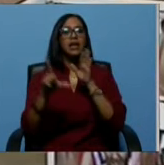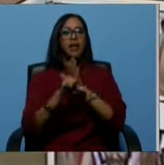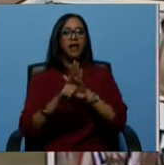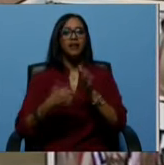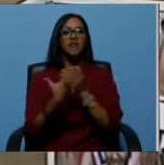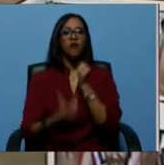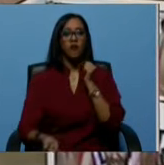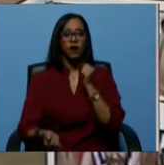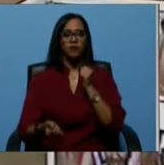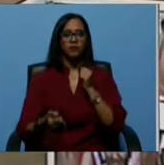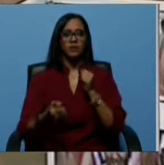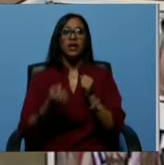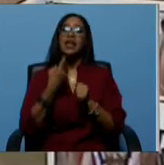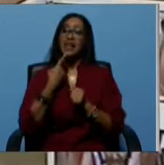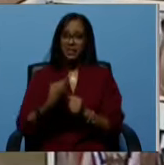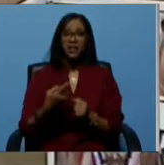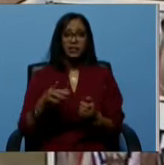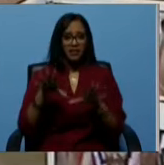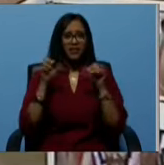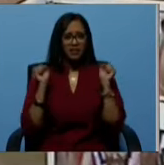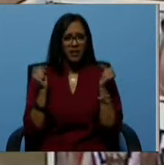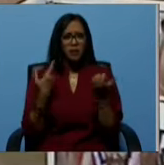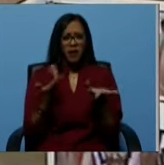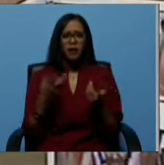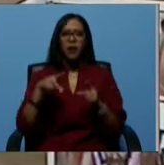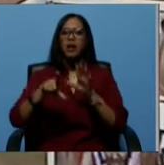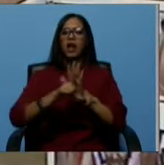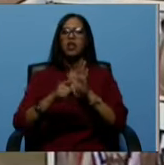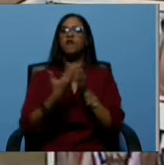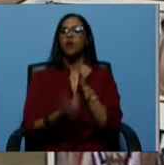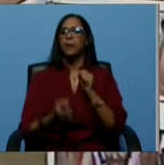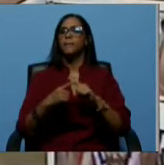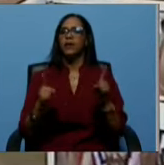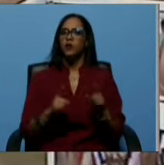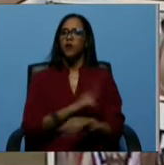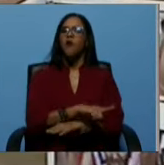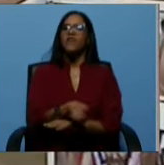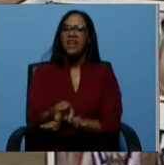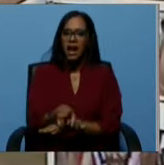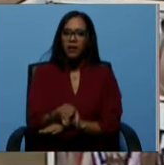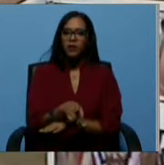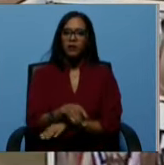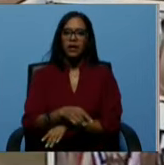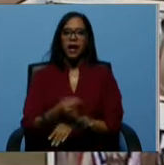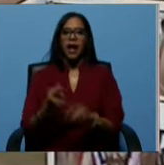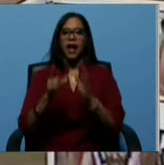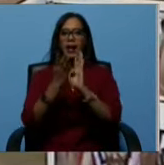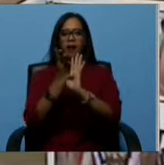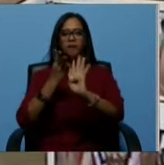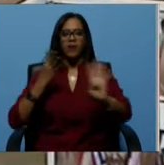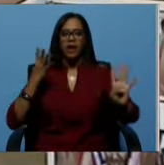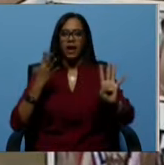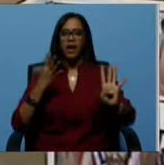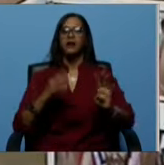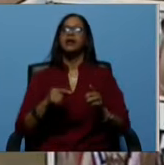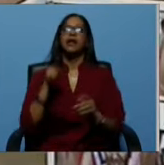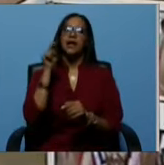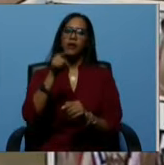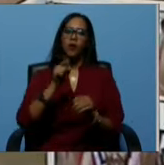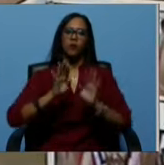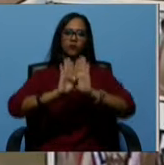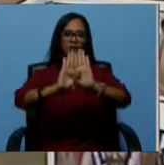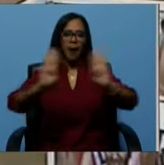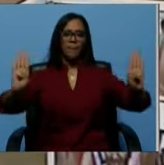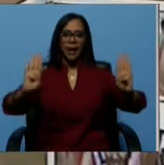Sí, les dijo eso, entendiendo que le iban a aplicar la ley de fuga. Sin embargo, lo obligaron a salir de la fila y se le colocó contra una